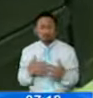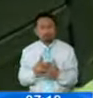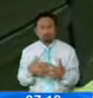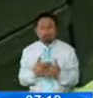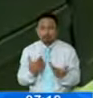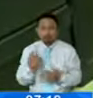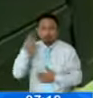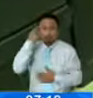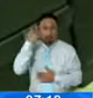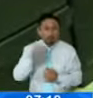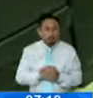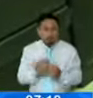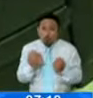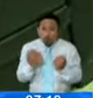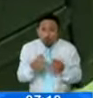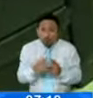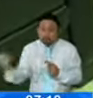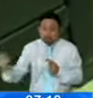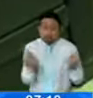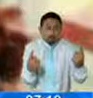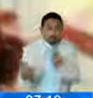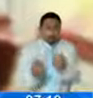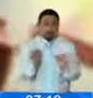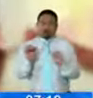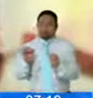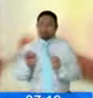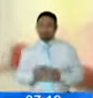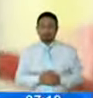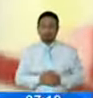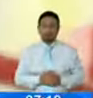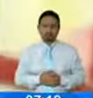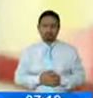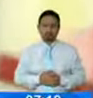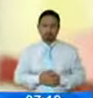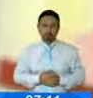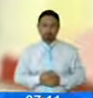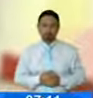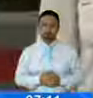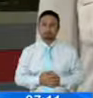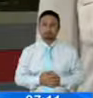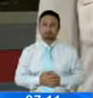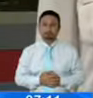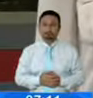piensa que le va a salir por ahí alguien, dice. Informó Jorge Escobar.